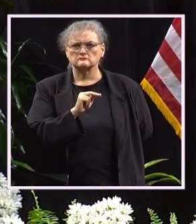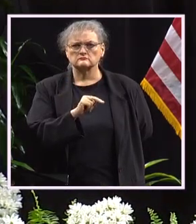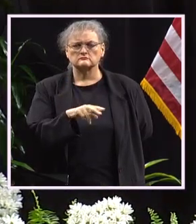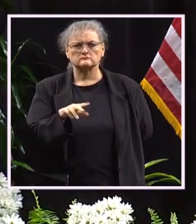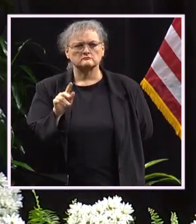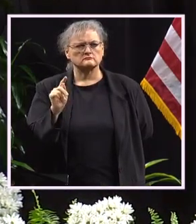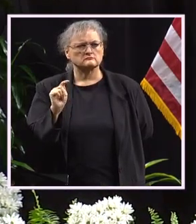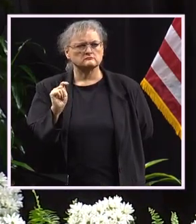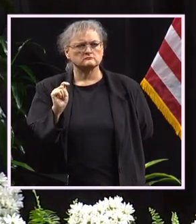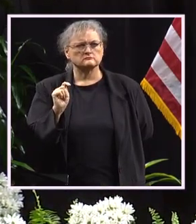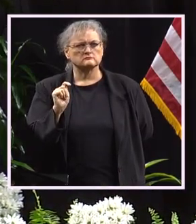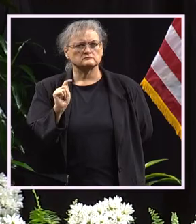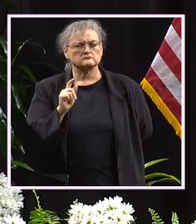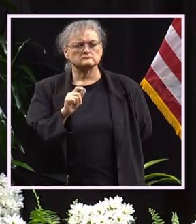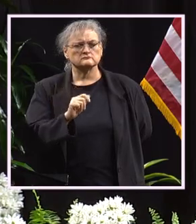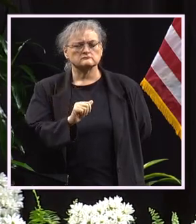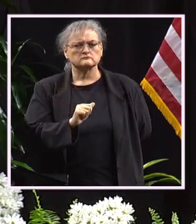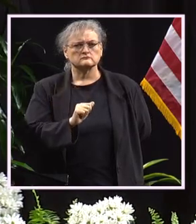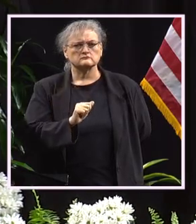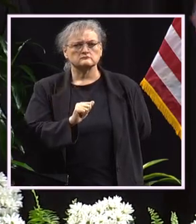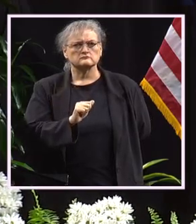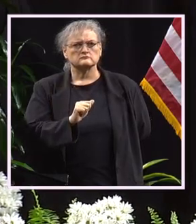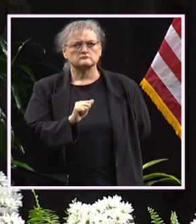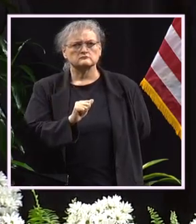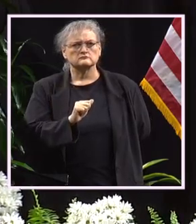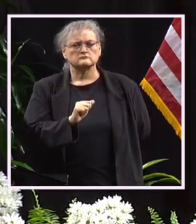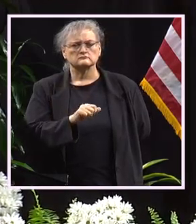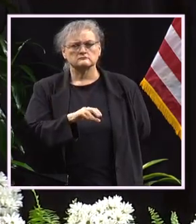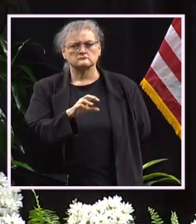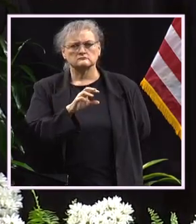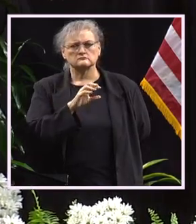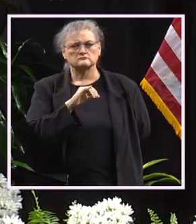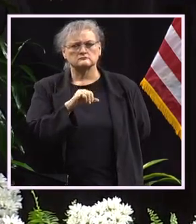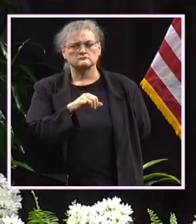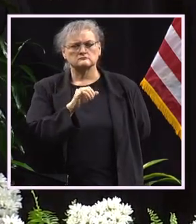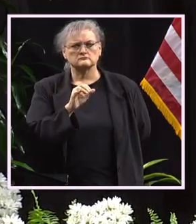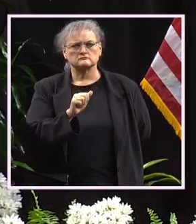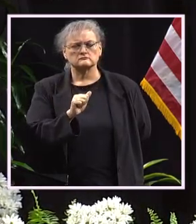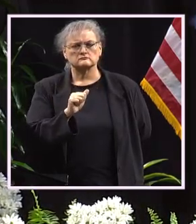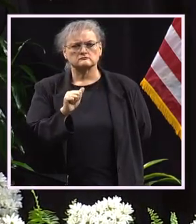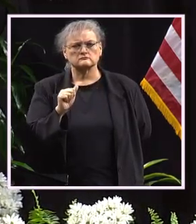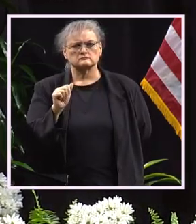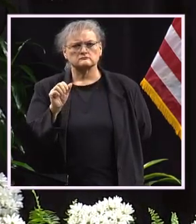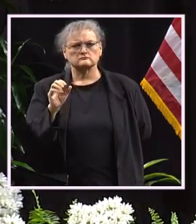Dejillos, magna cum laude, Josiah Lozano, magna cum laude,